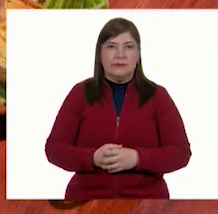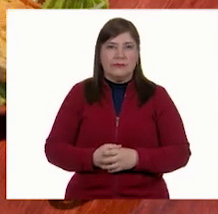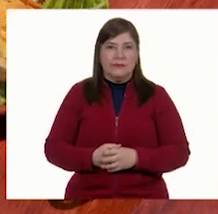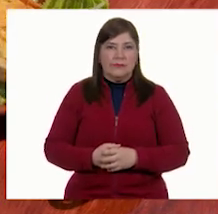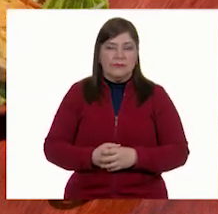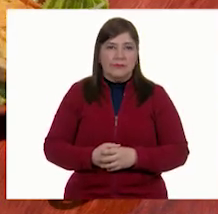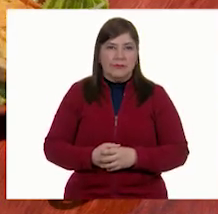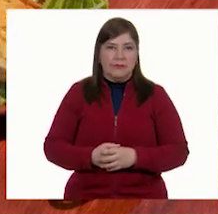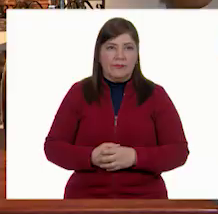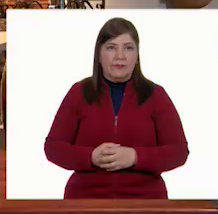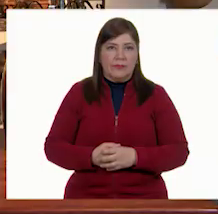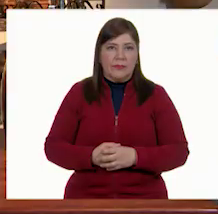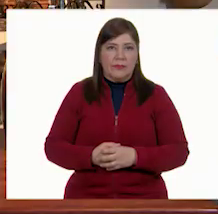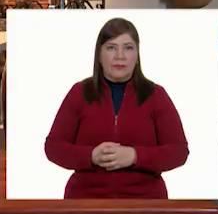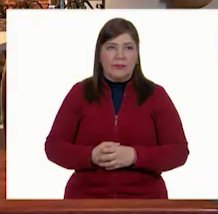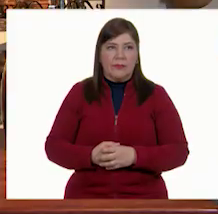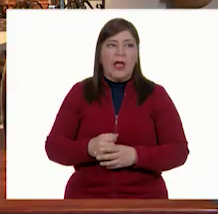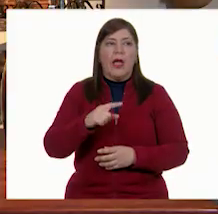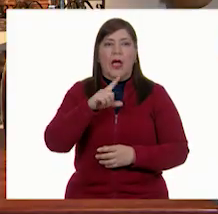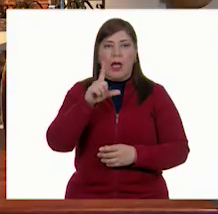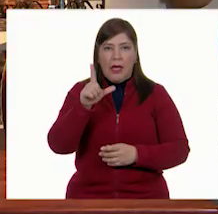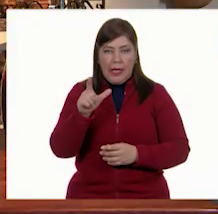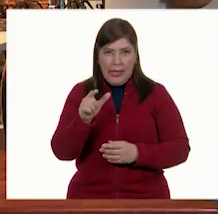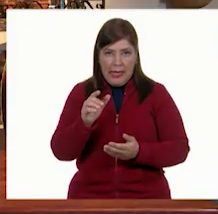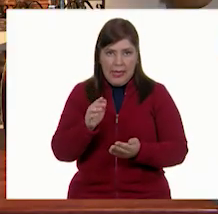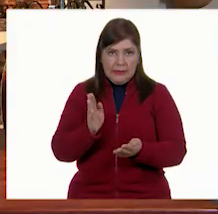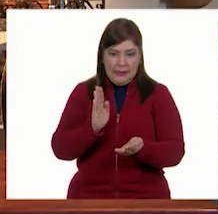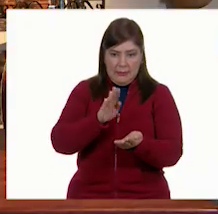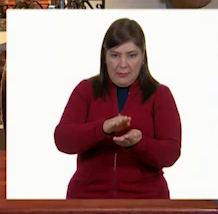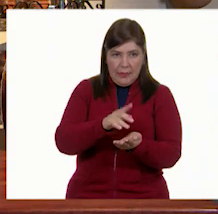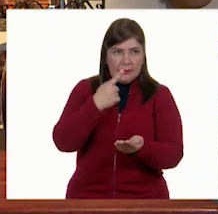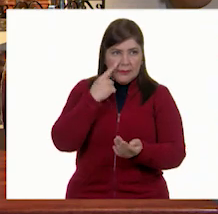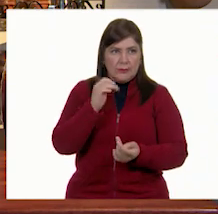y encima vamos a ponerle